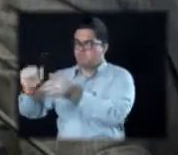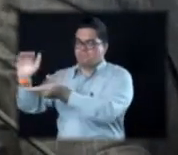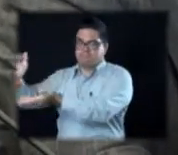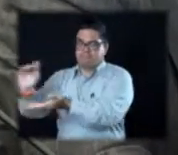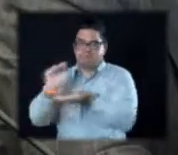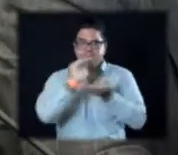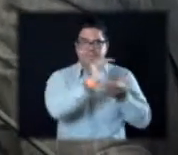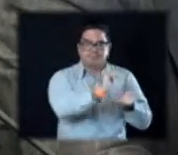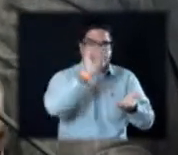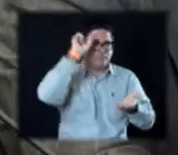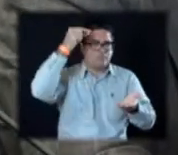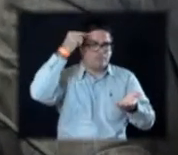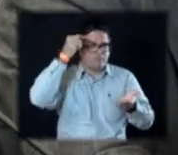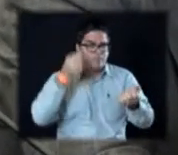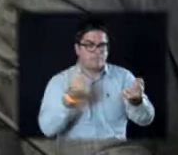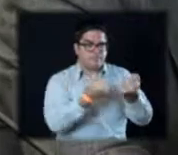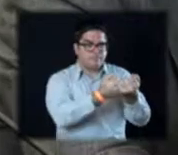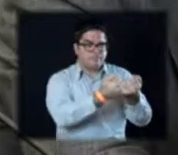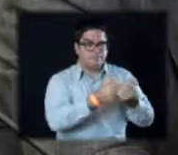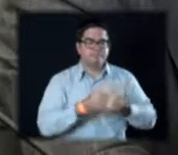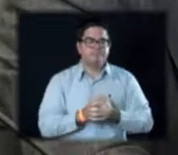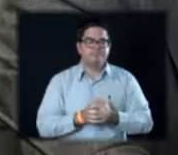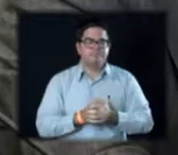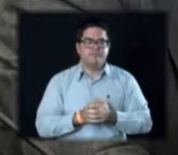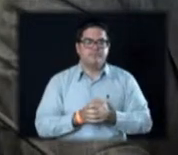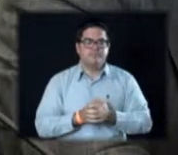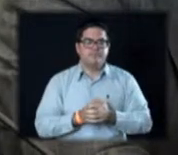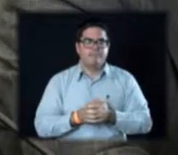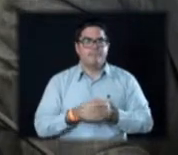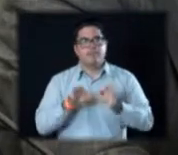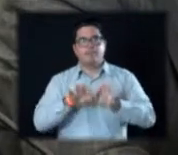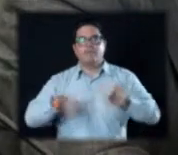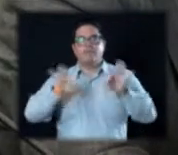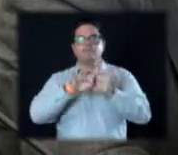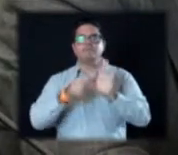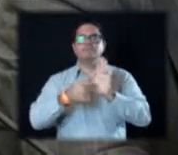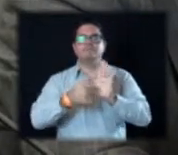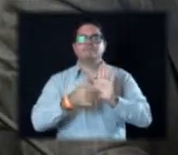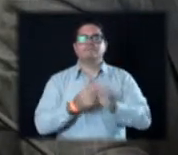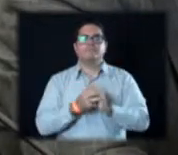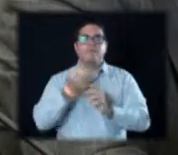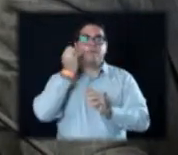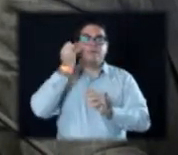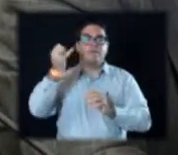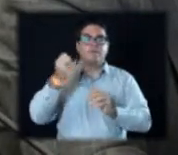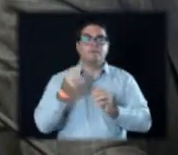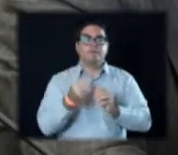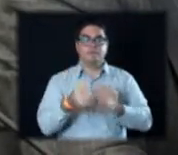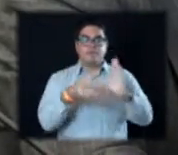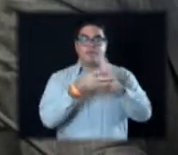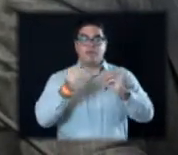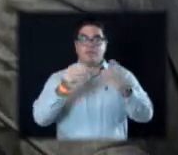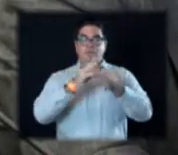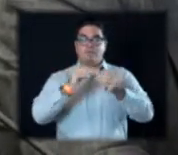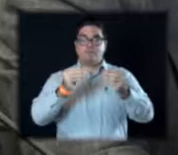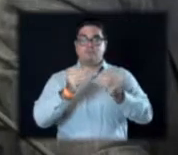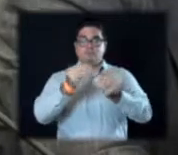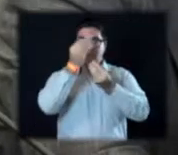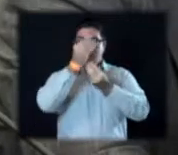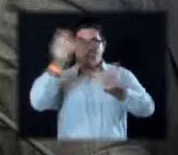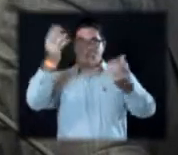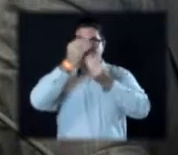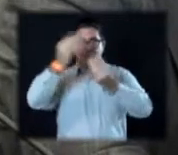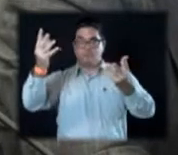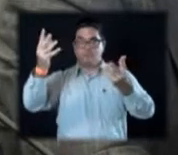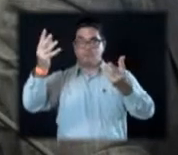control del gobierno que se puedan usar para las necesidades operacionales. Es importante mencionar que esta información se publicó